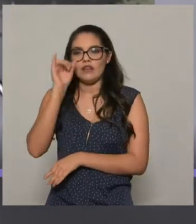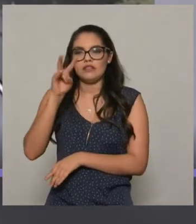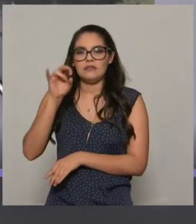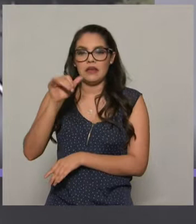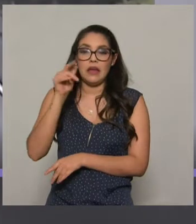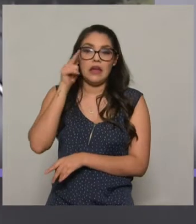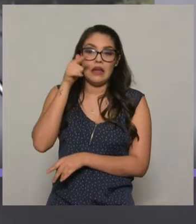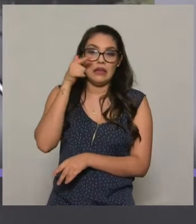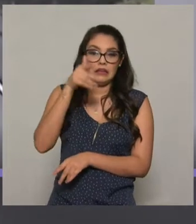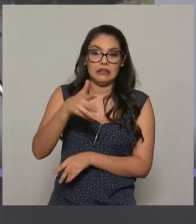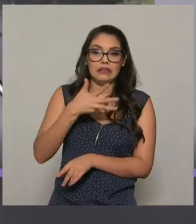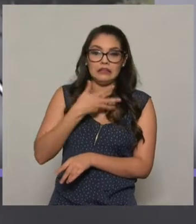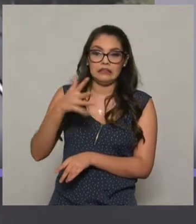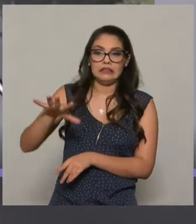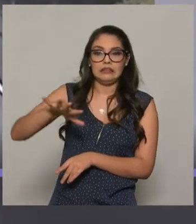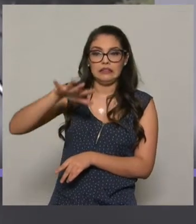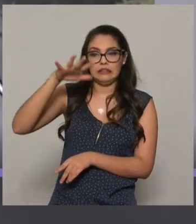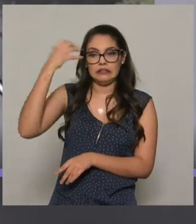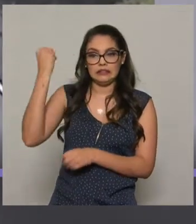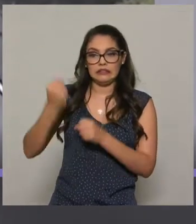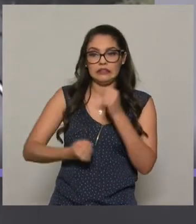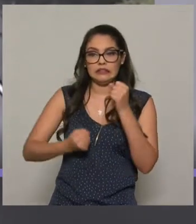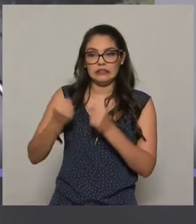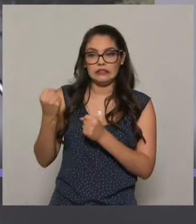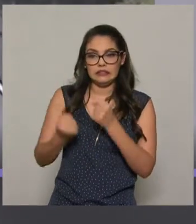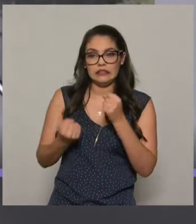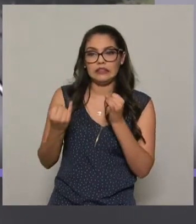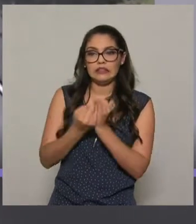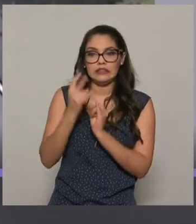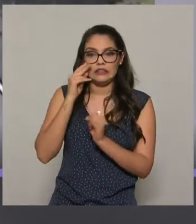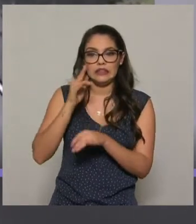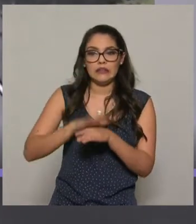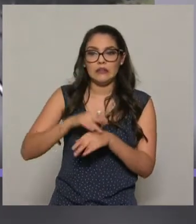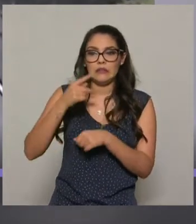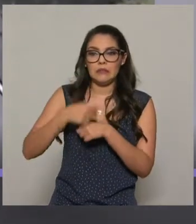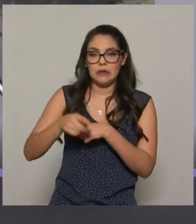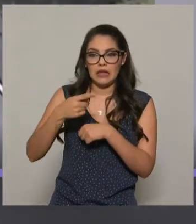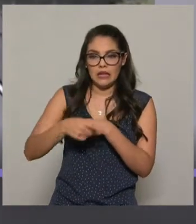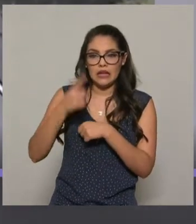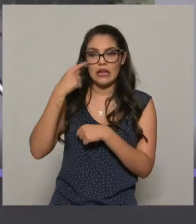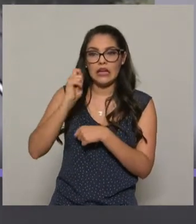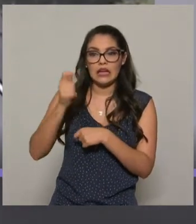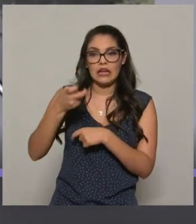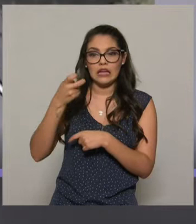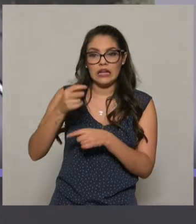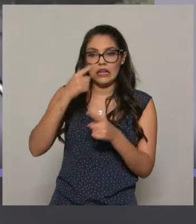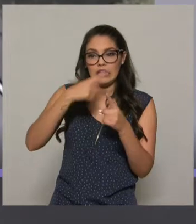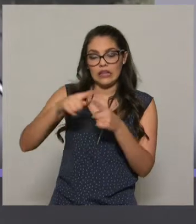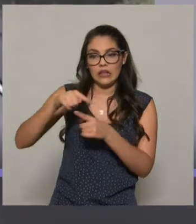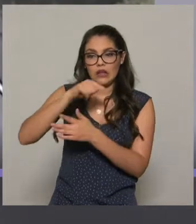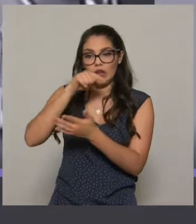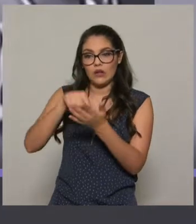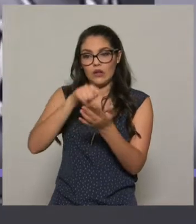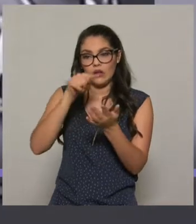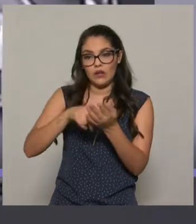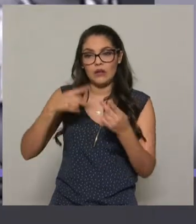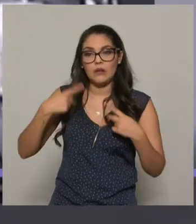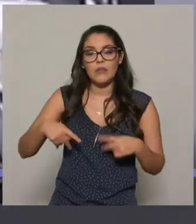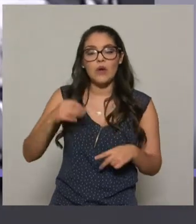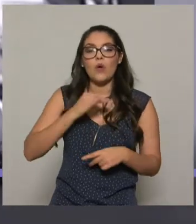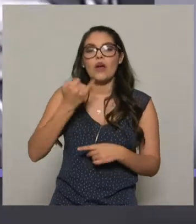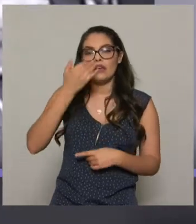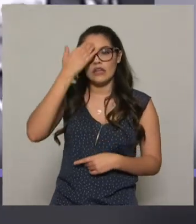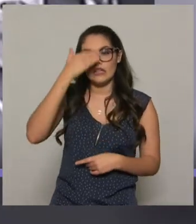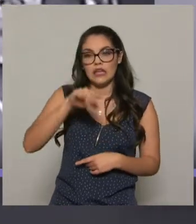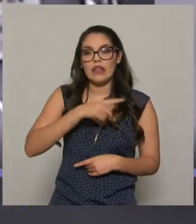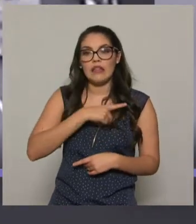que detectan los excesos de velocidad a las intersecciones también las más peligrosas, para que en estos puntos los conductores también sepan